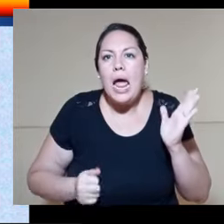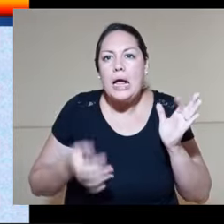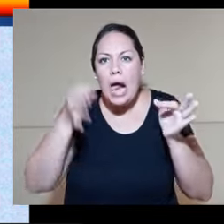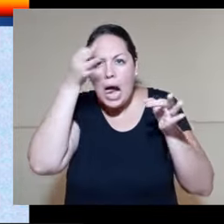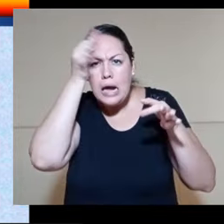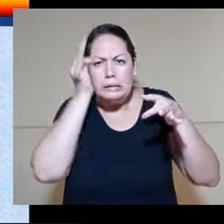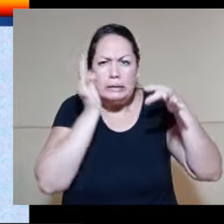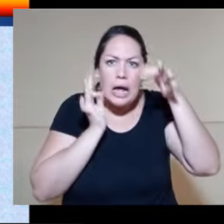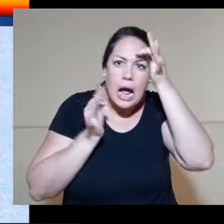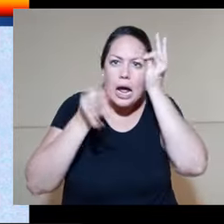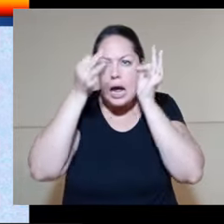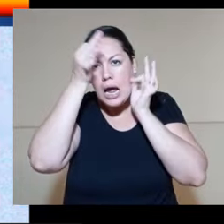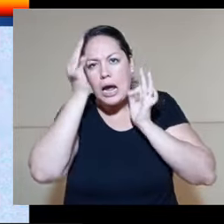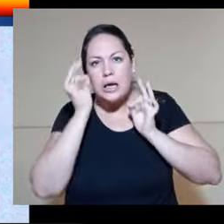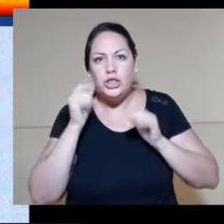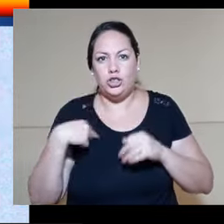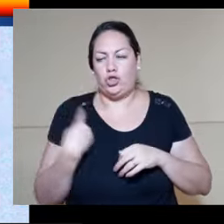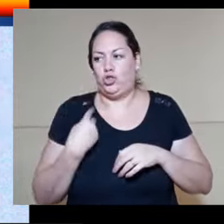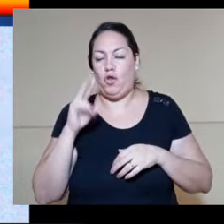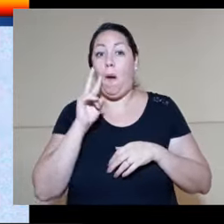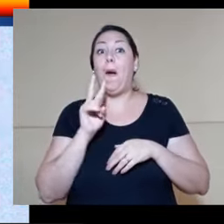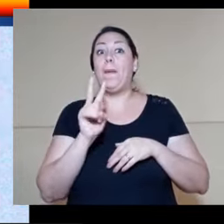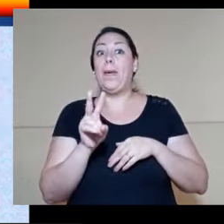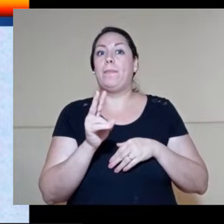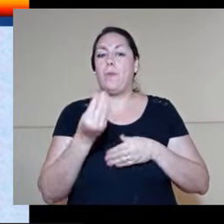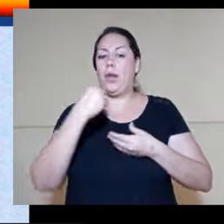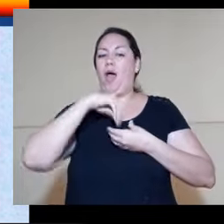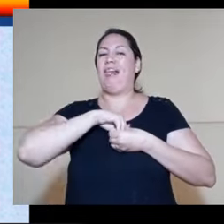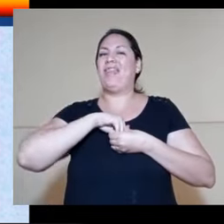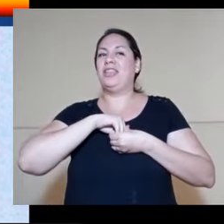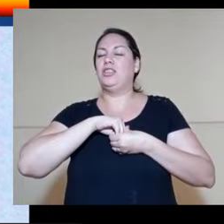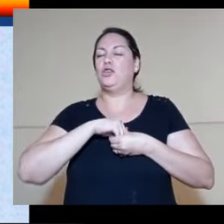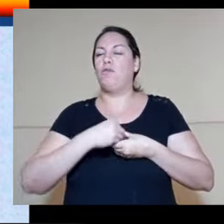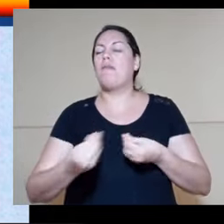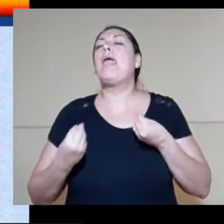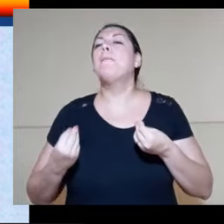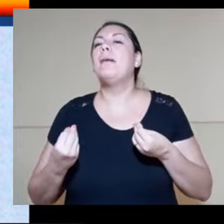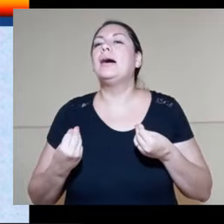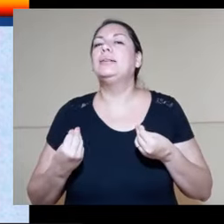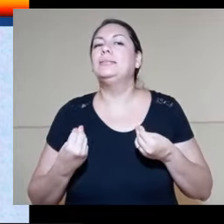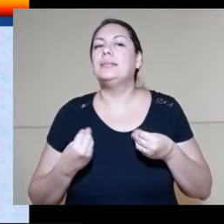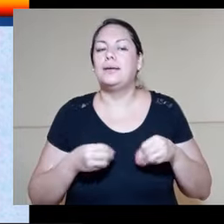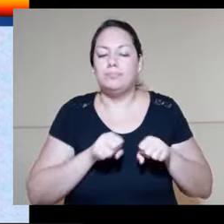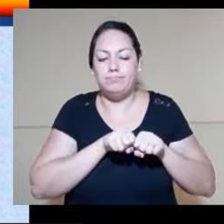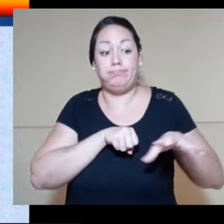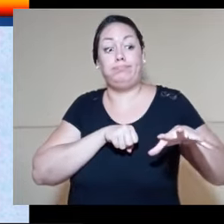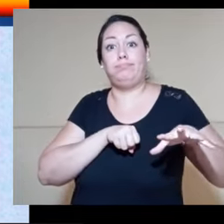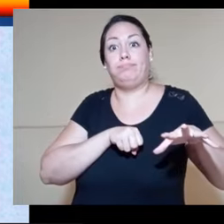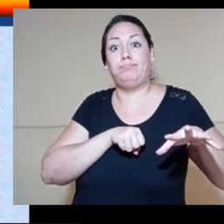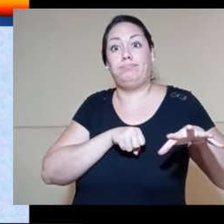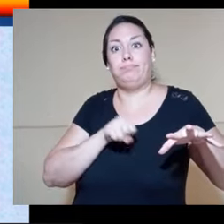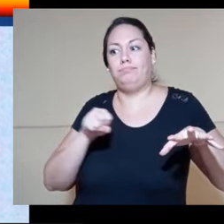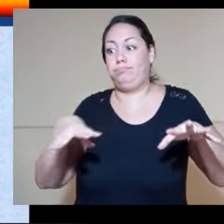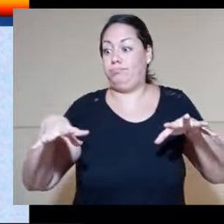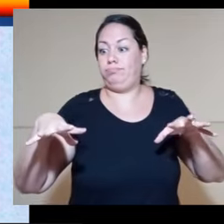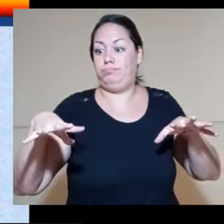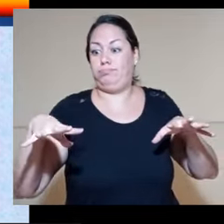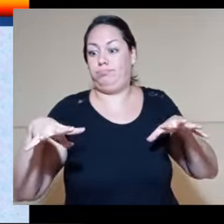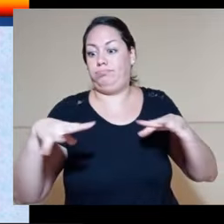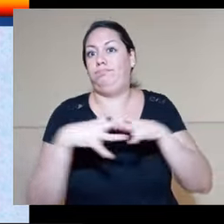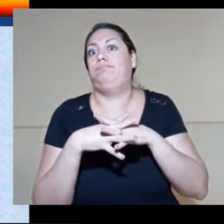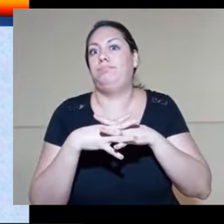le está pálido, sudoroso. Eso es lo que nosotros vemos, pero en su cerebro, ¿qué está pasando? Se